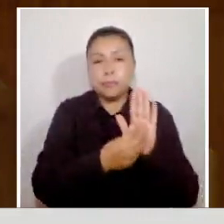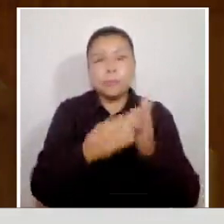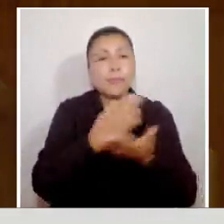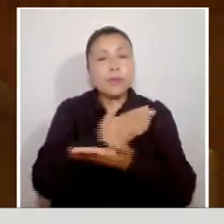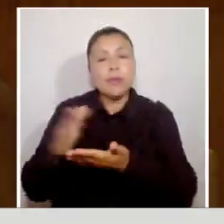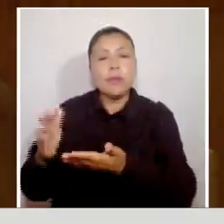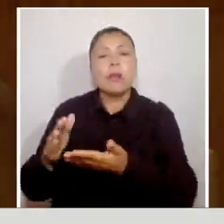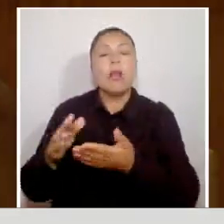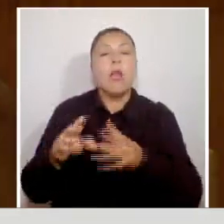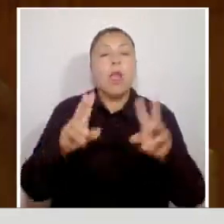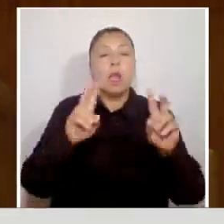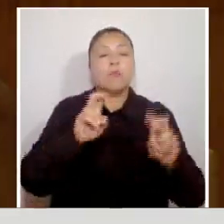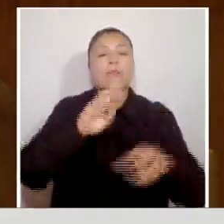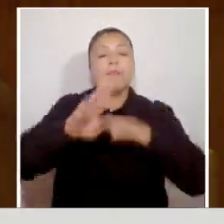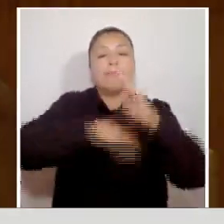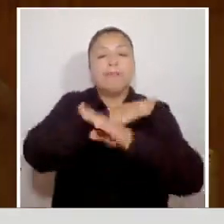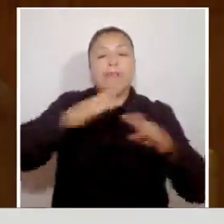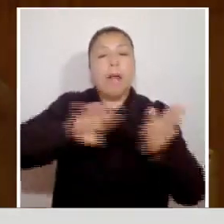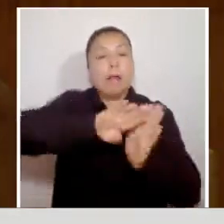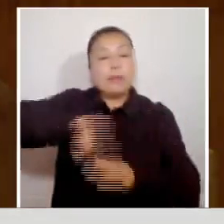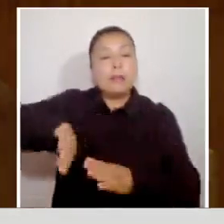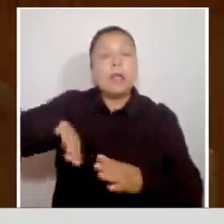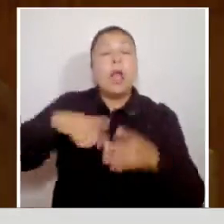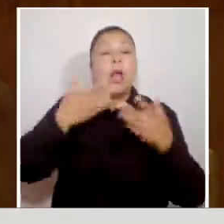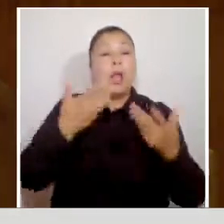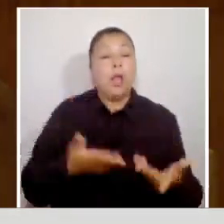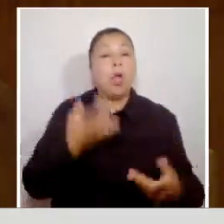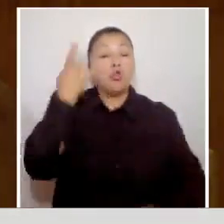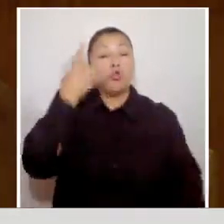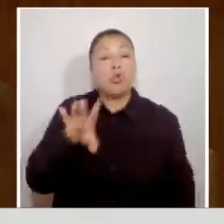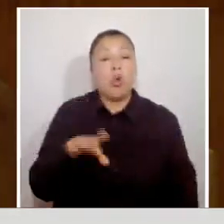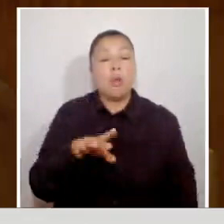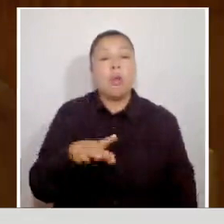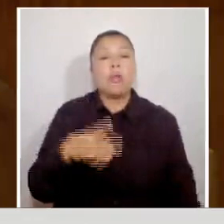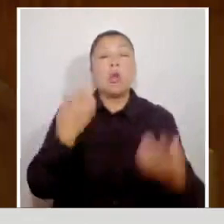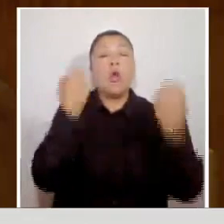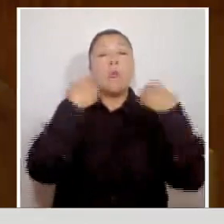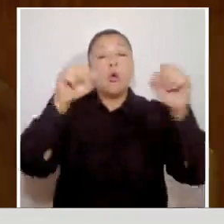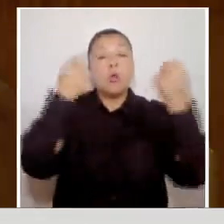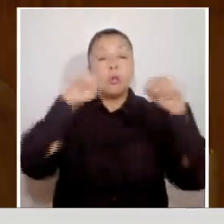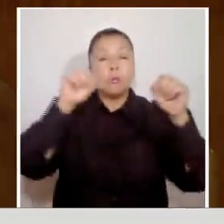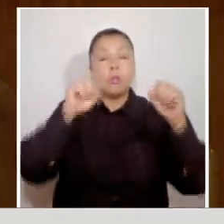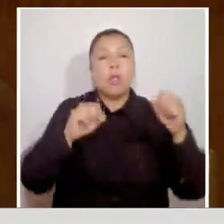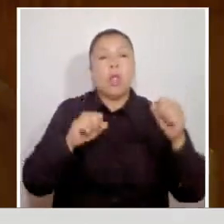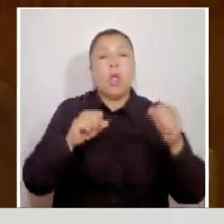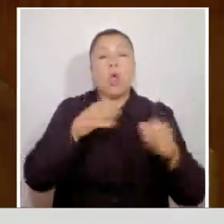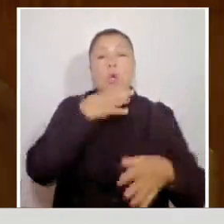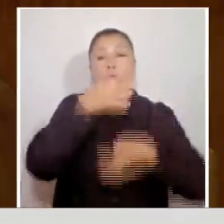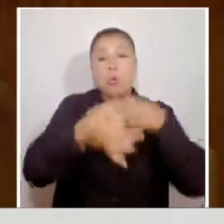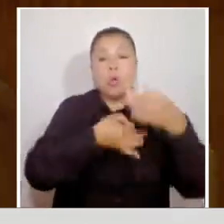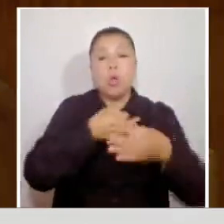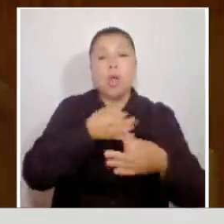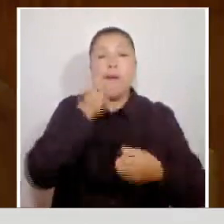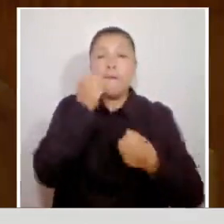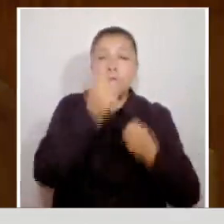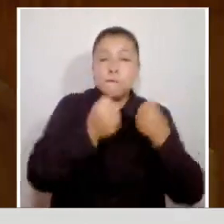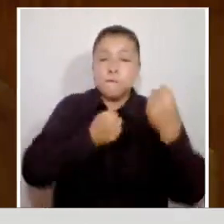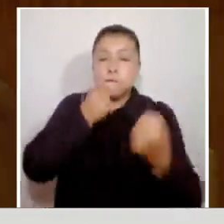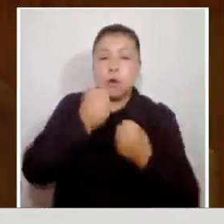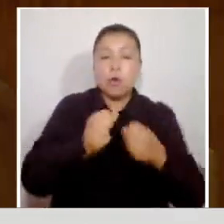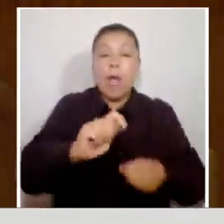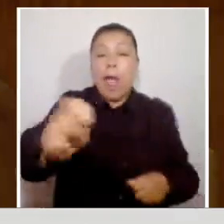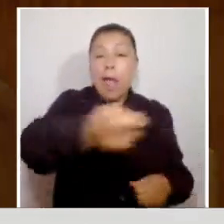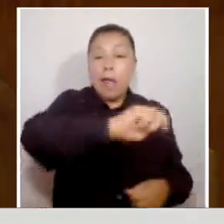de arter Marcial dejándolas solamente como disciplinas deportivas tal como sucedió con el box el esgrima el